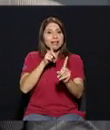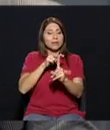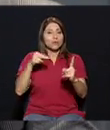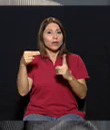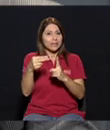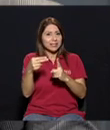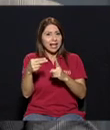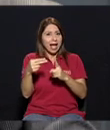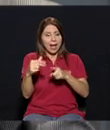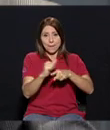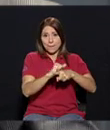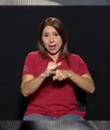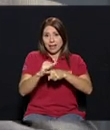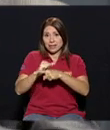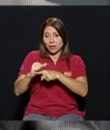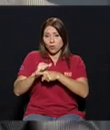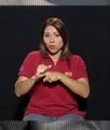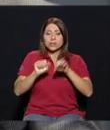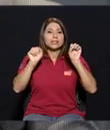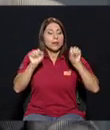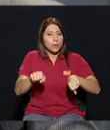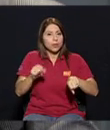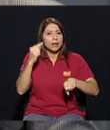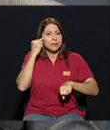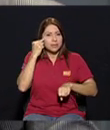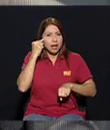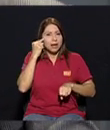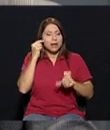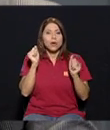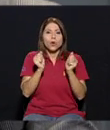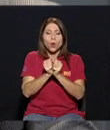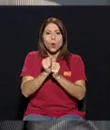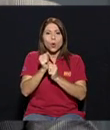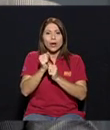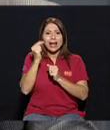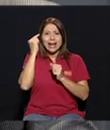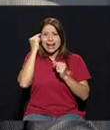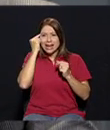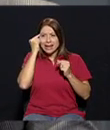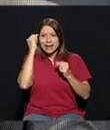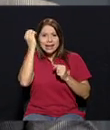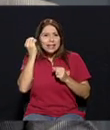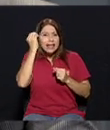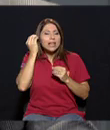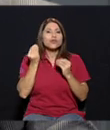desde el punto de vista práctico, puramente pragmático, se podría pensar con criterios muy